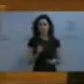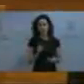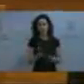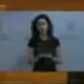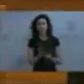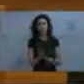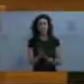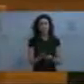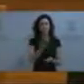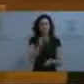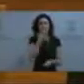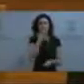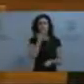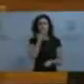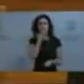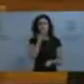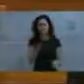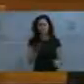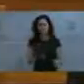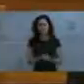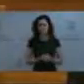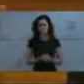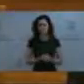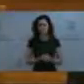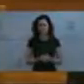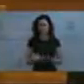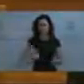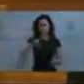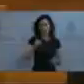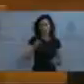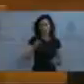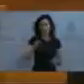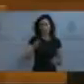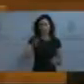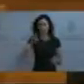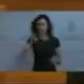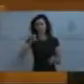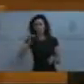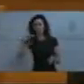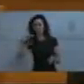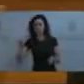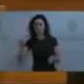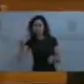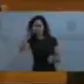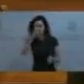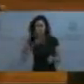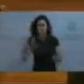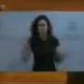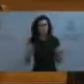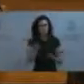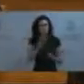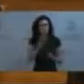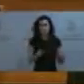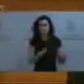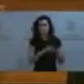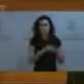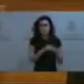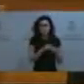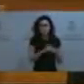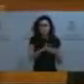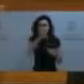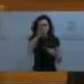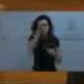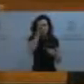peticiones son ridículas y en Picurriello, no sé qué tiene usted en contra de los usuarios de Picurriello, ni los de Cabranes,